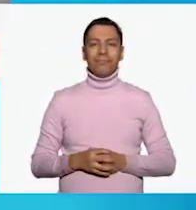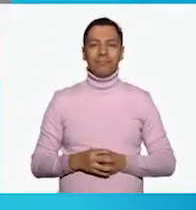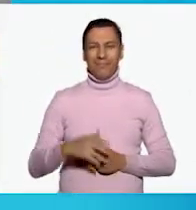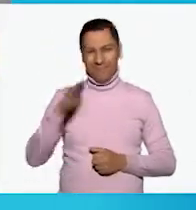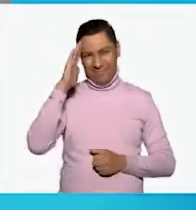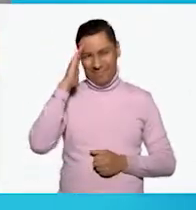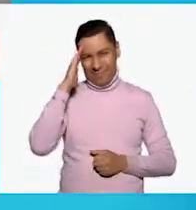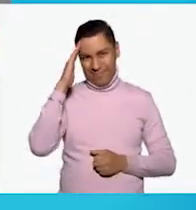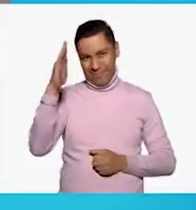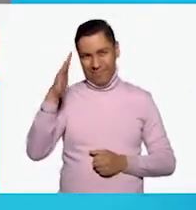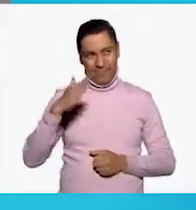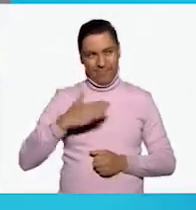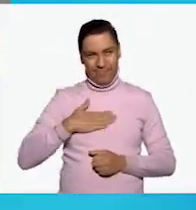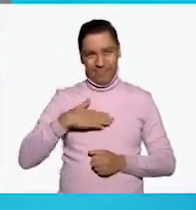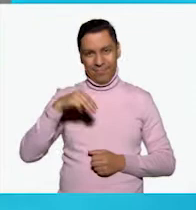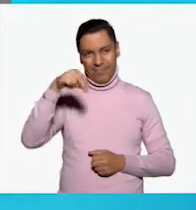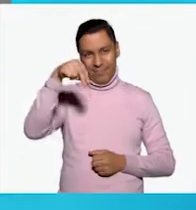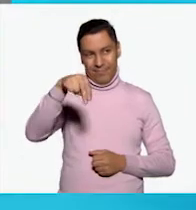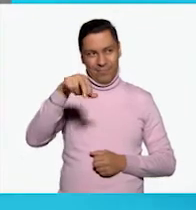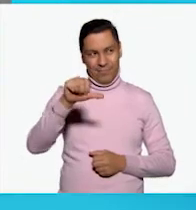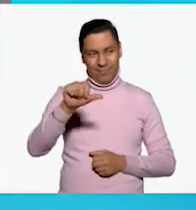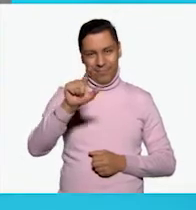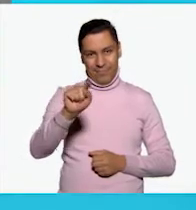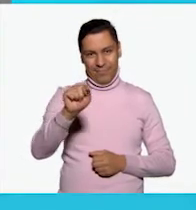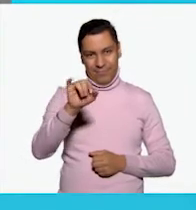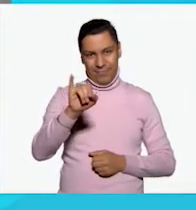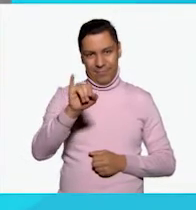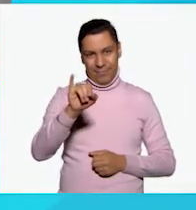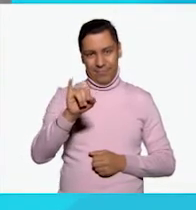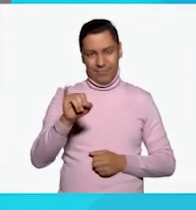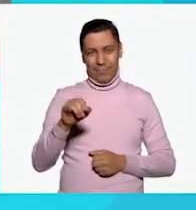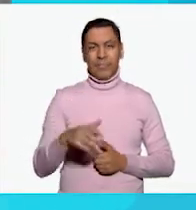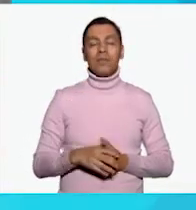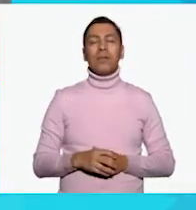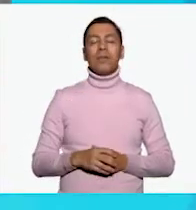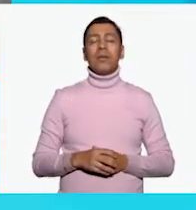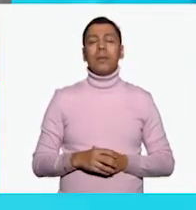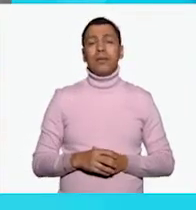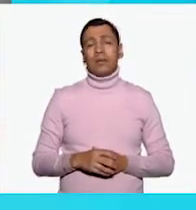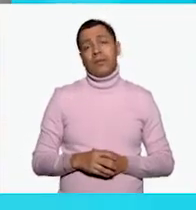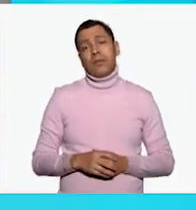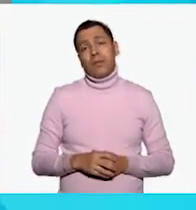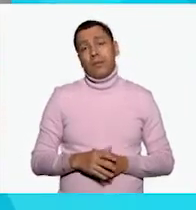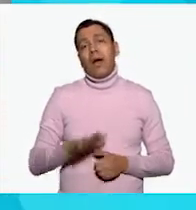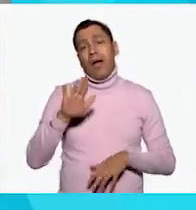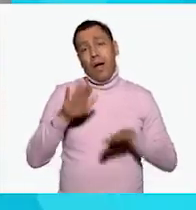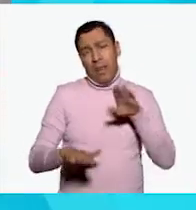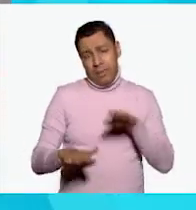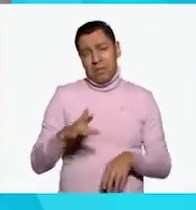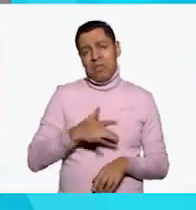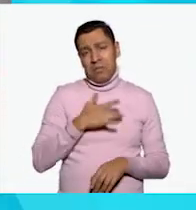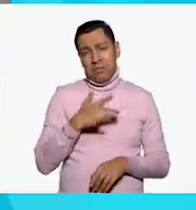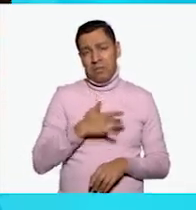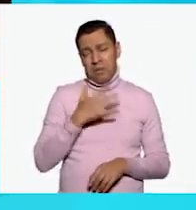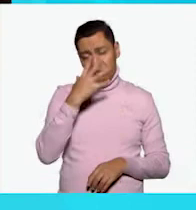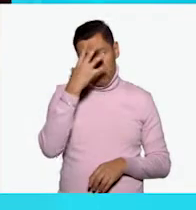Hola, me llamo Nati. Memo, Memo, está muy bien que te sientas